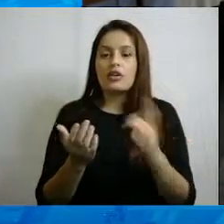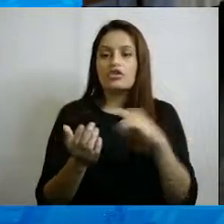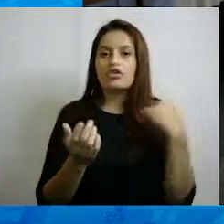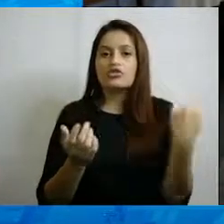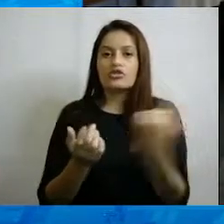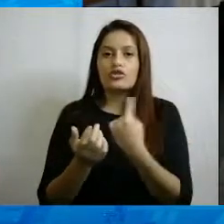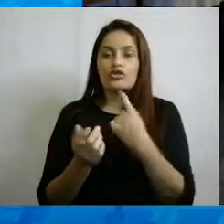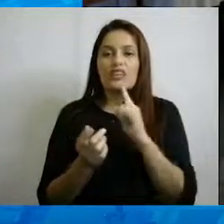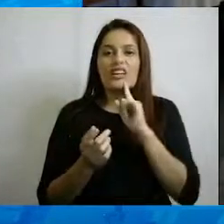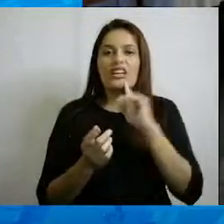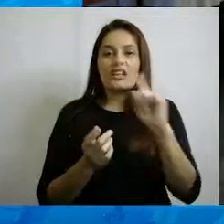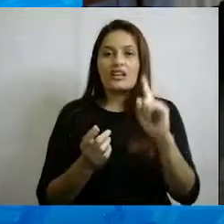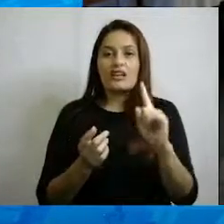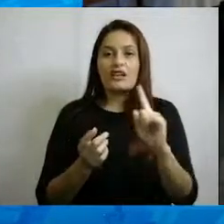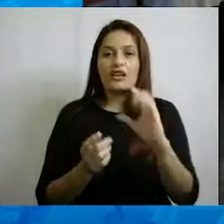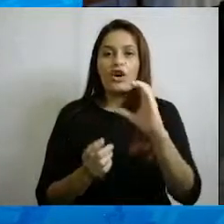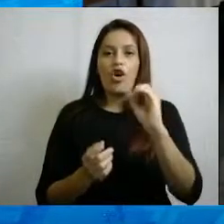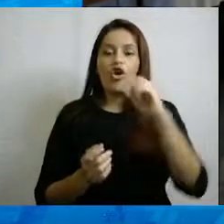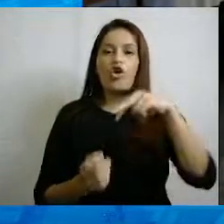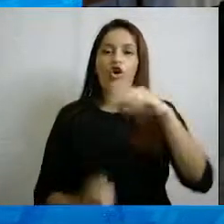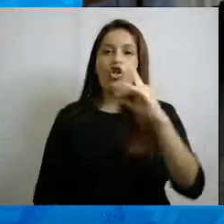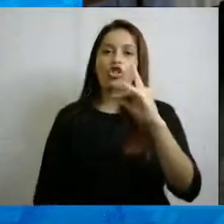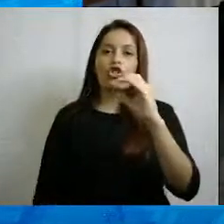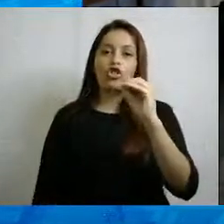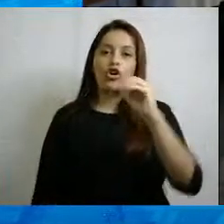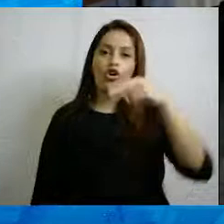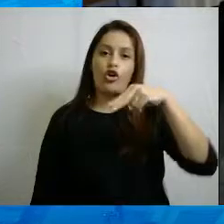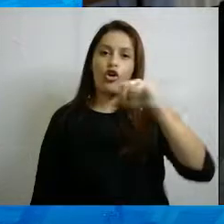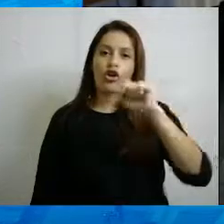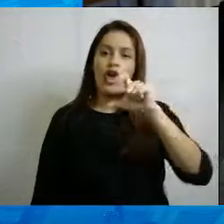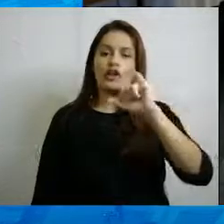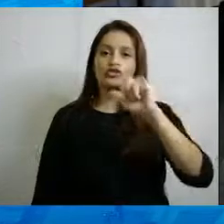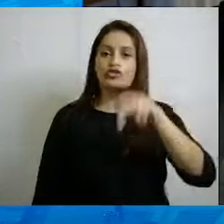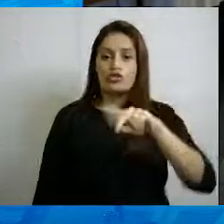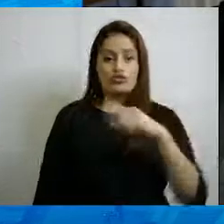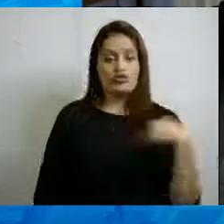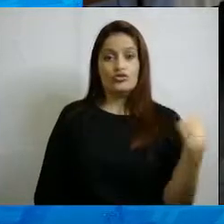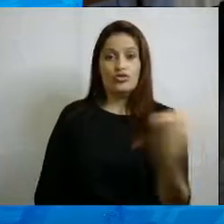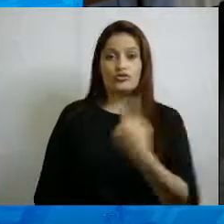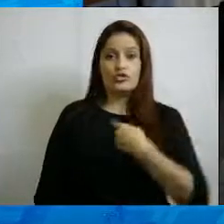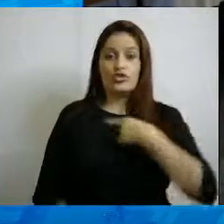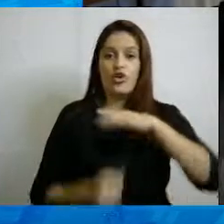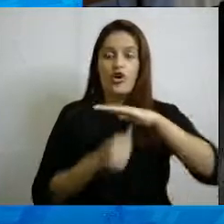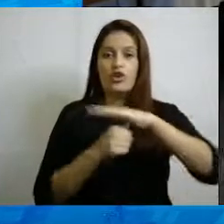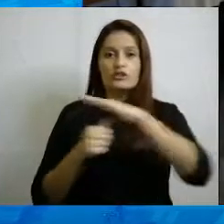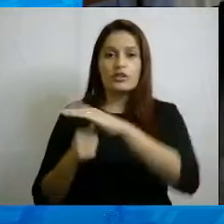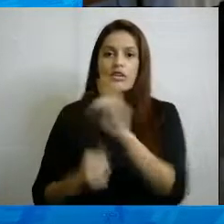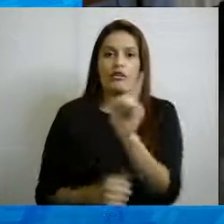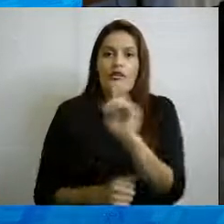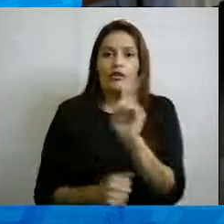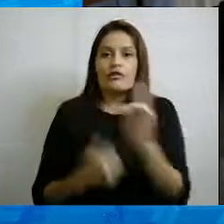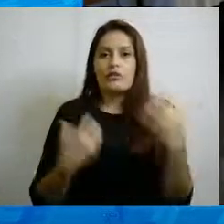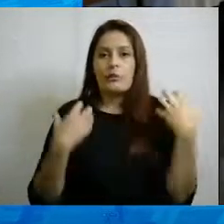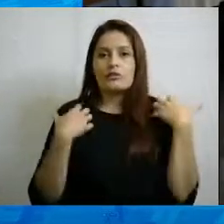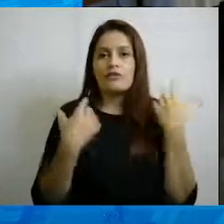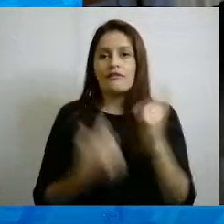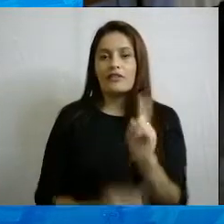tendría que ser técnicamente una condonación, una remisión de la deuda, y esa no es una facultad que tengamos los